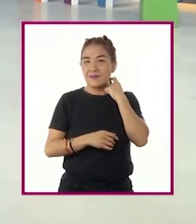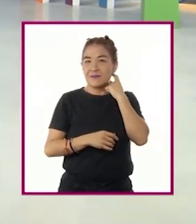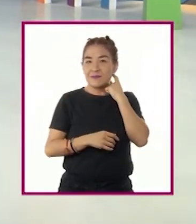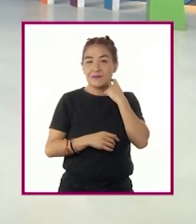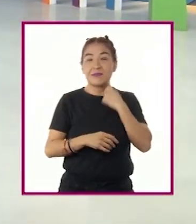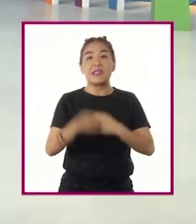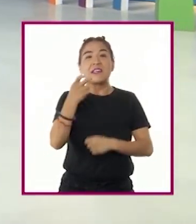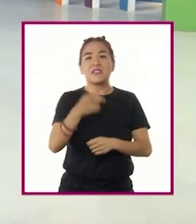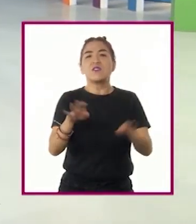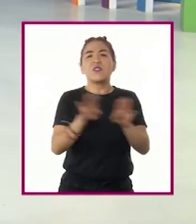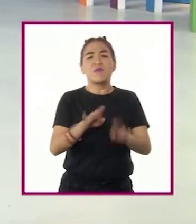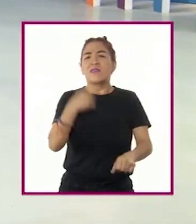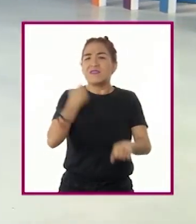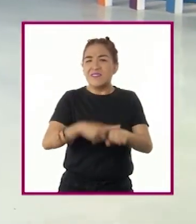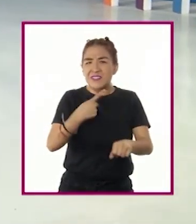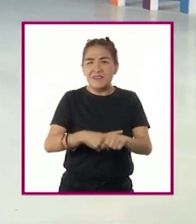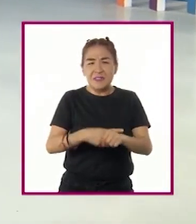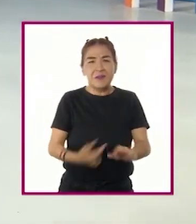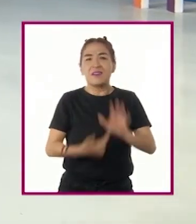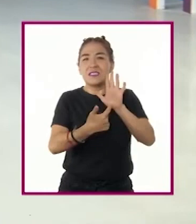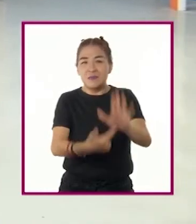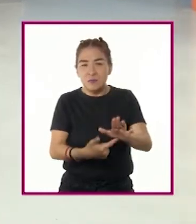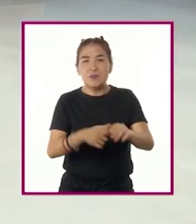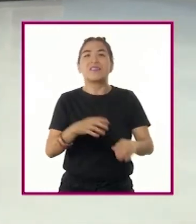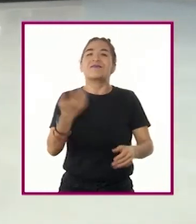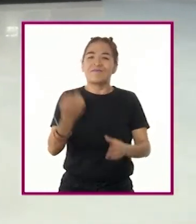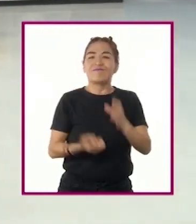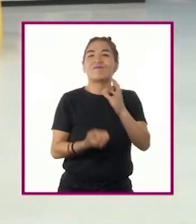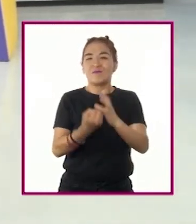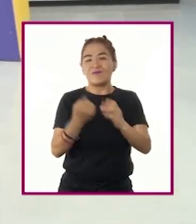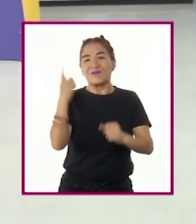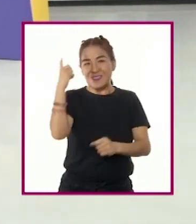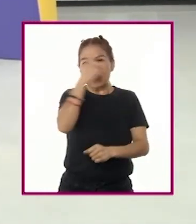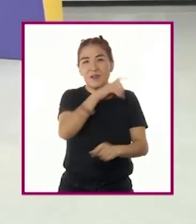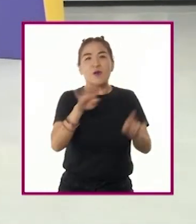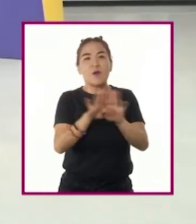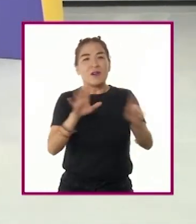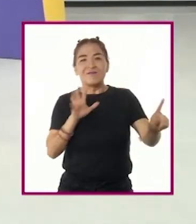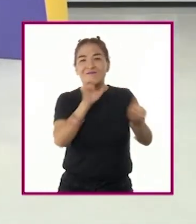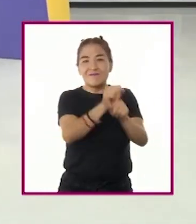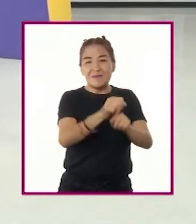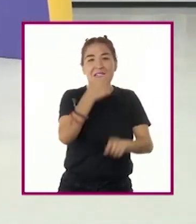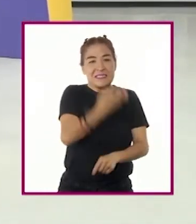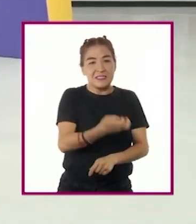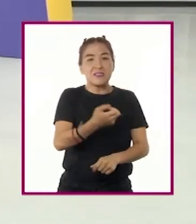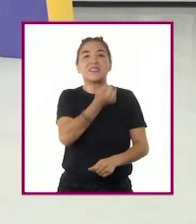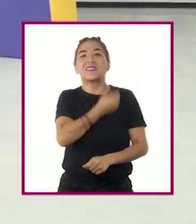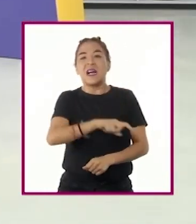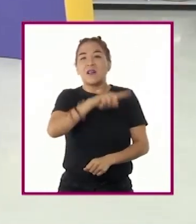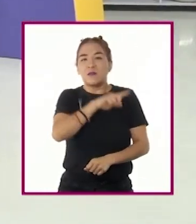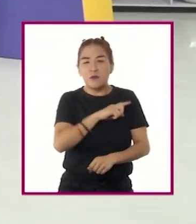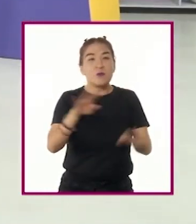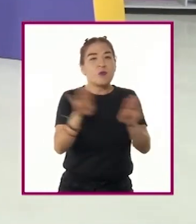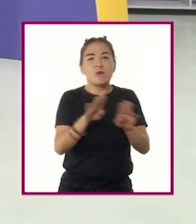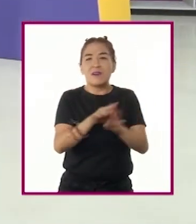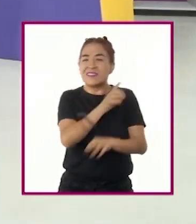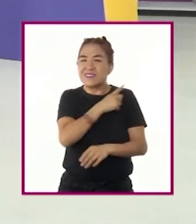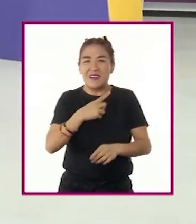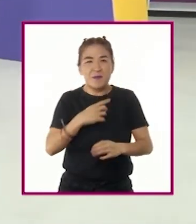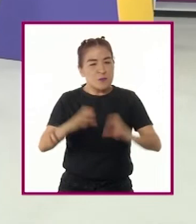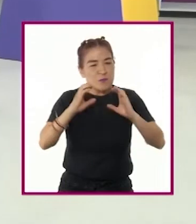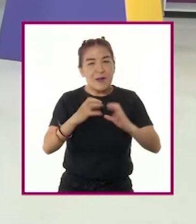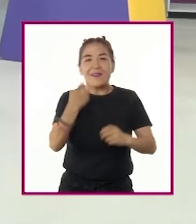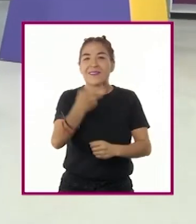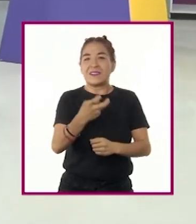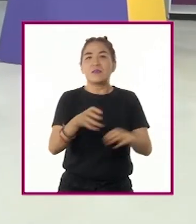Este nuevo perfil de enfermedades plantea nuevos retos para el sistema de salud pública. El desafío es fortalecer este